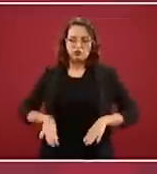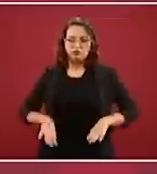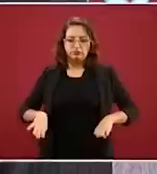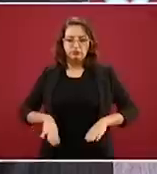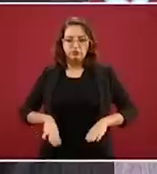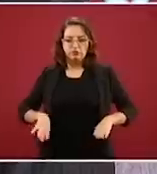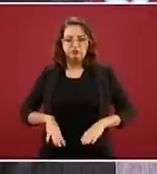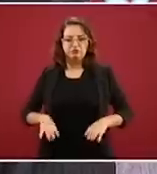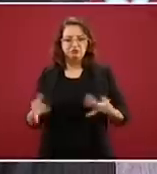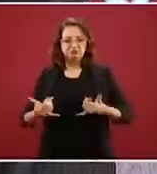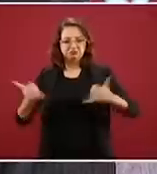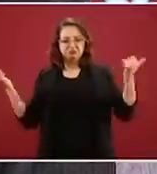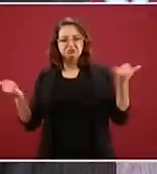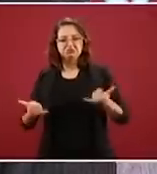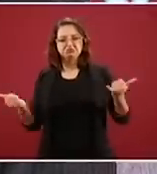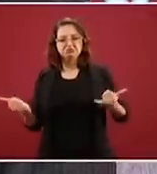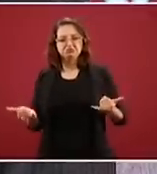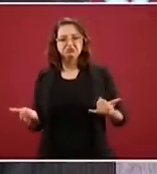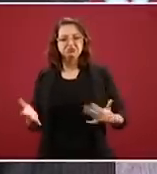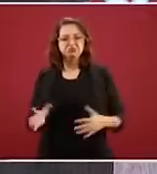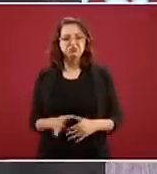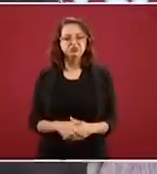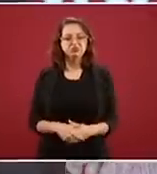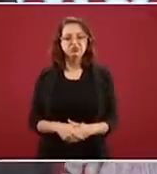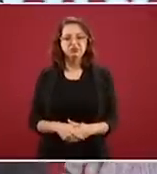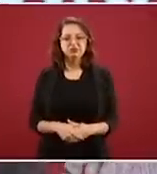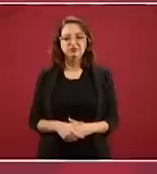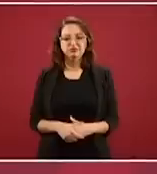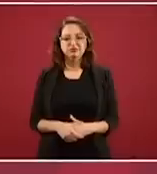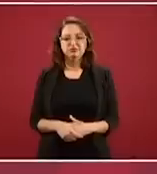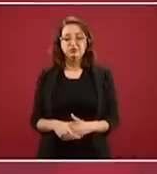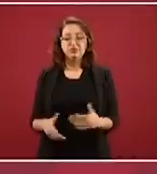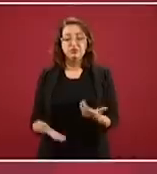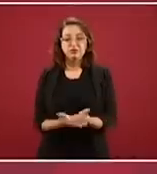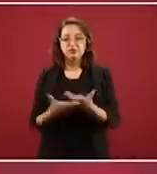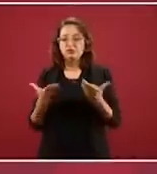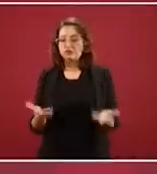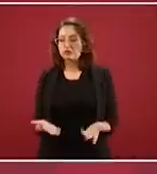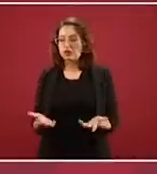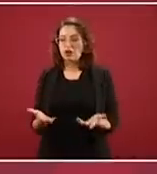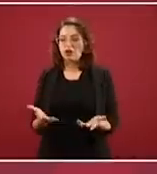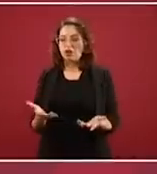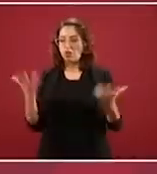de insubordinación, todo lo que se sabe ahora